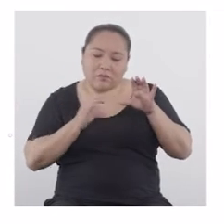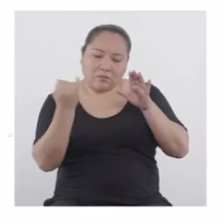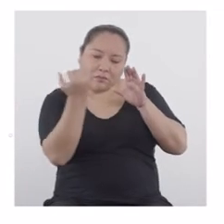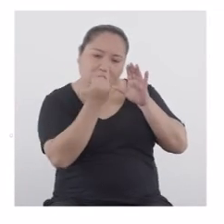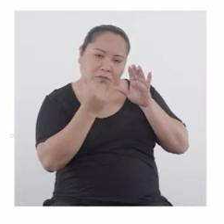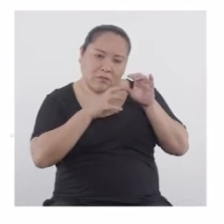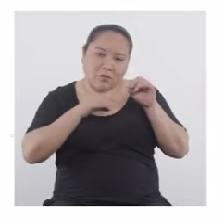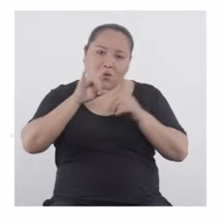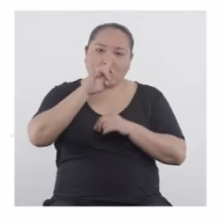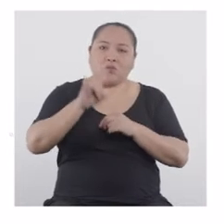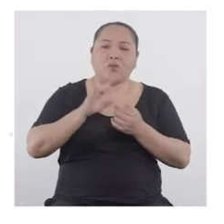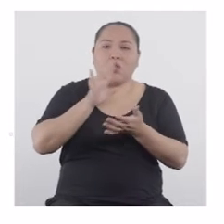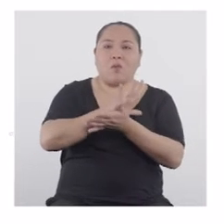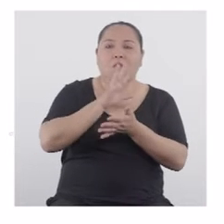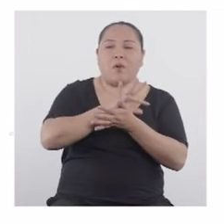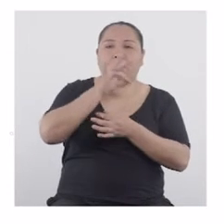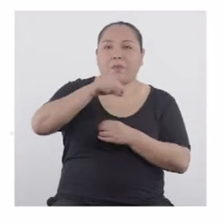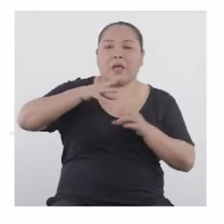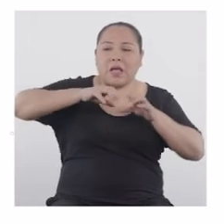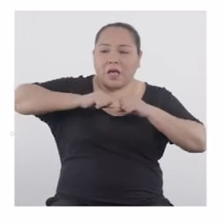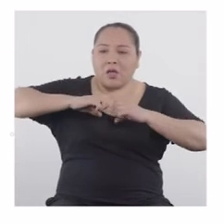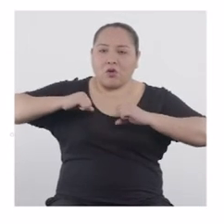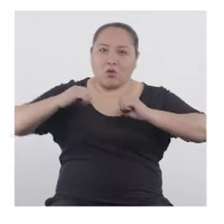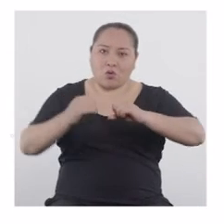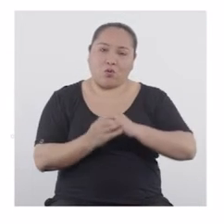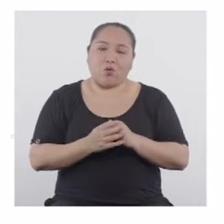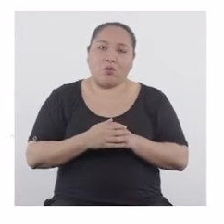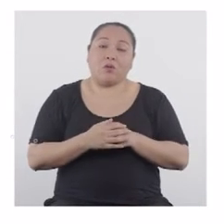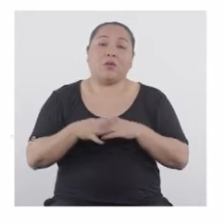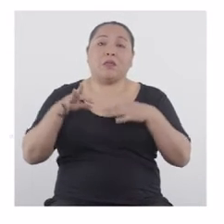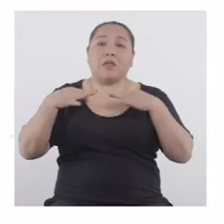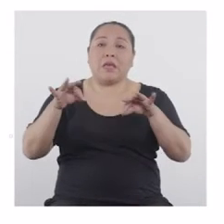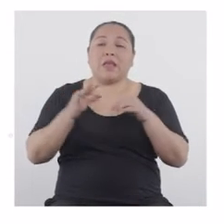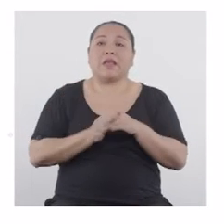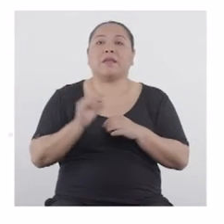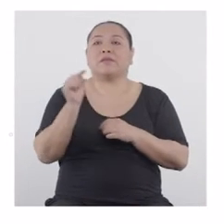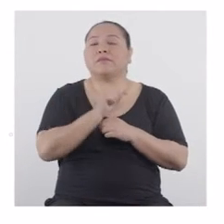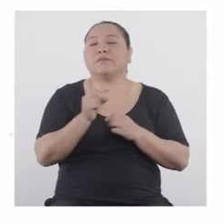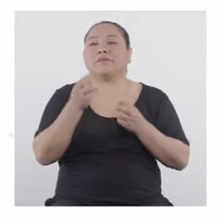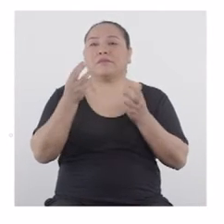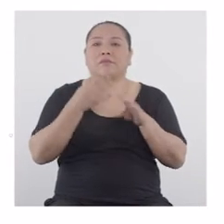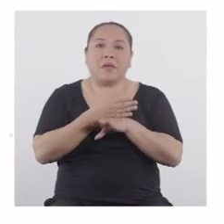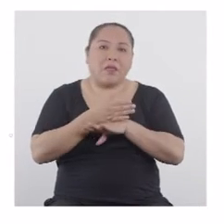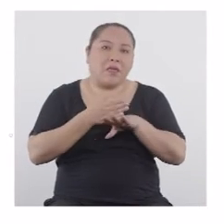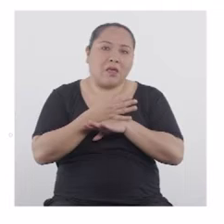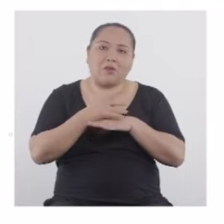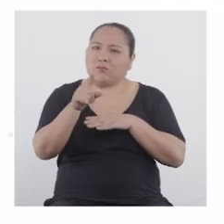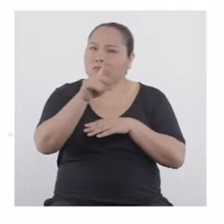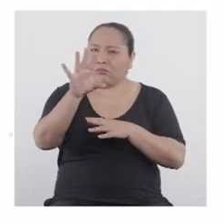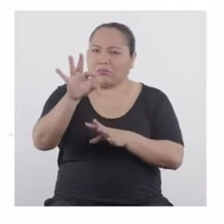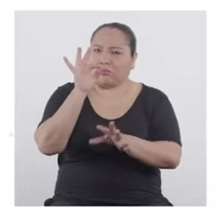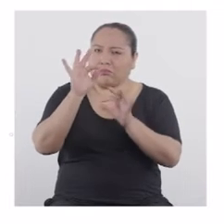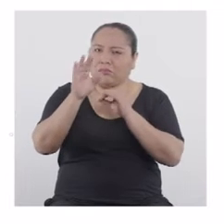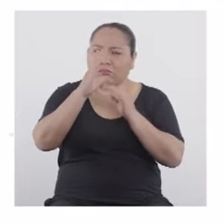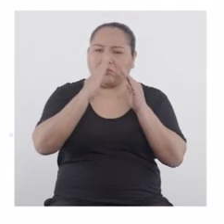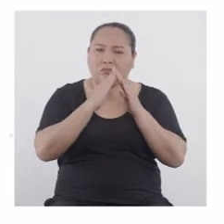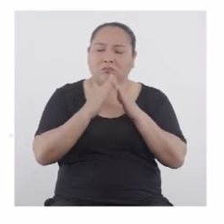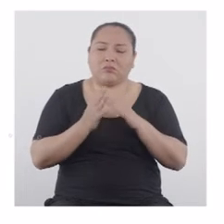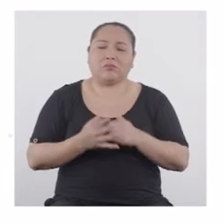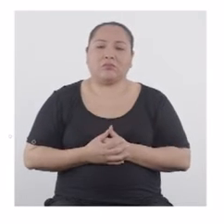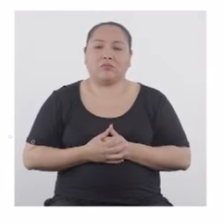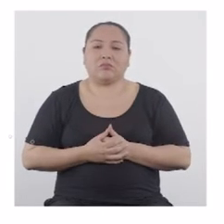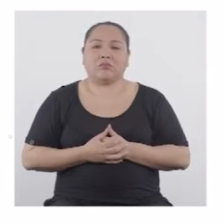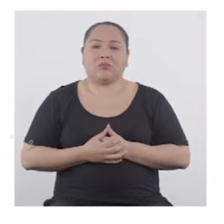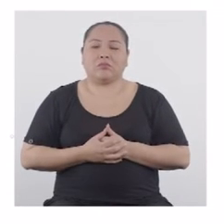dimensiones, utilizando papel, cartón, tela, retazos de madera y todo lo que encuentres en